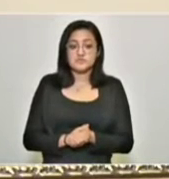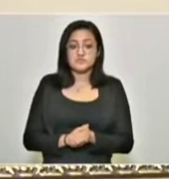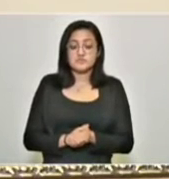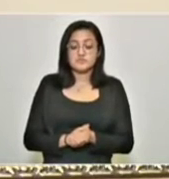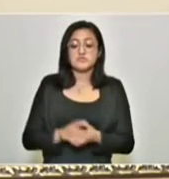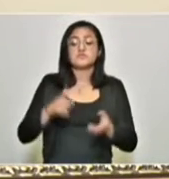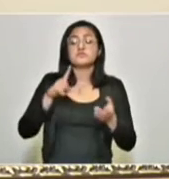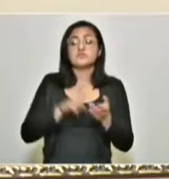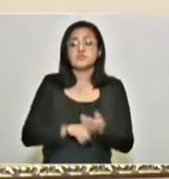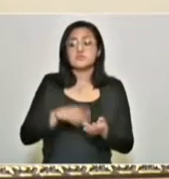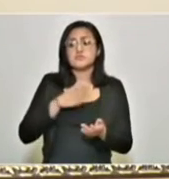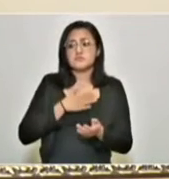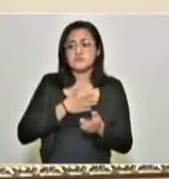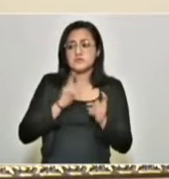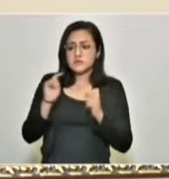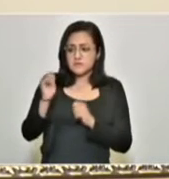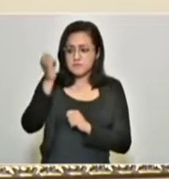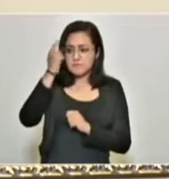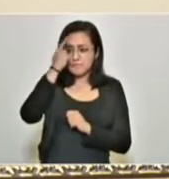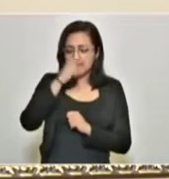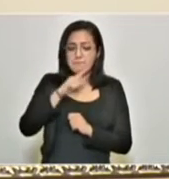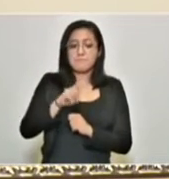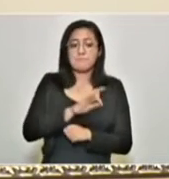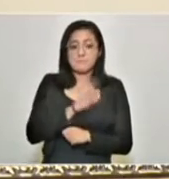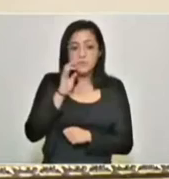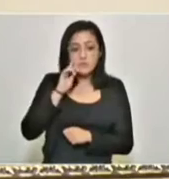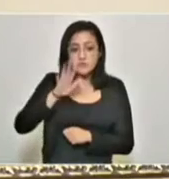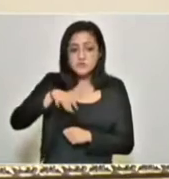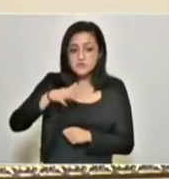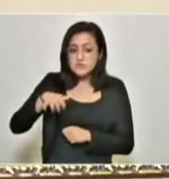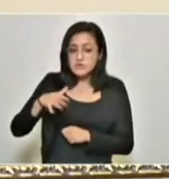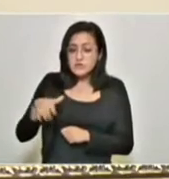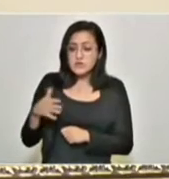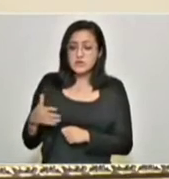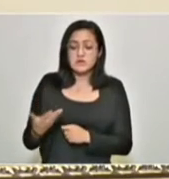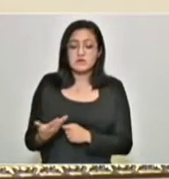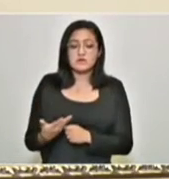elementos tecnológicos para lograr